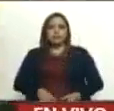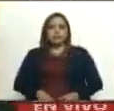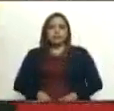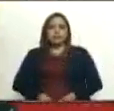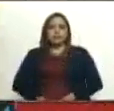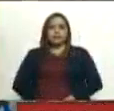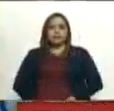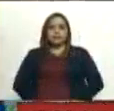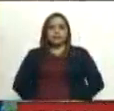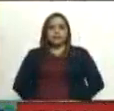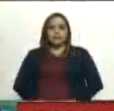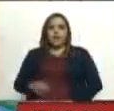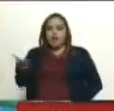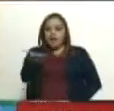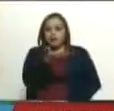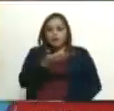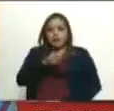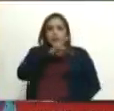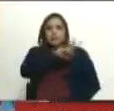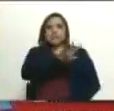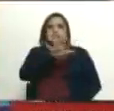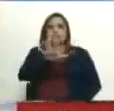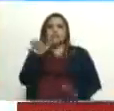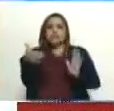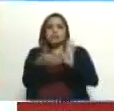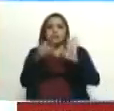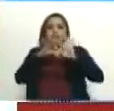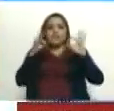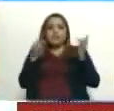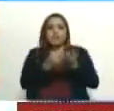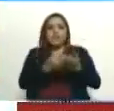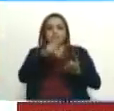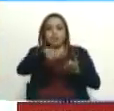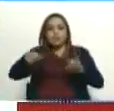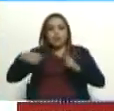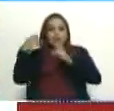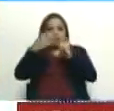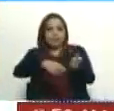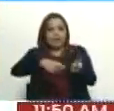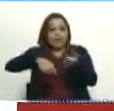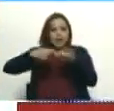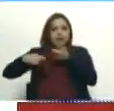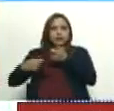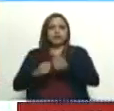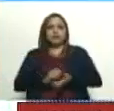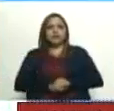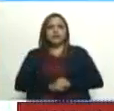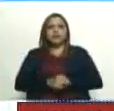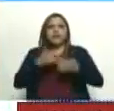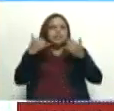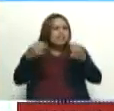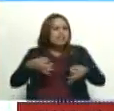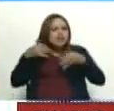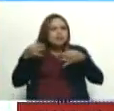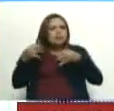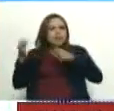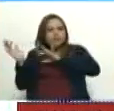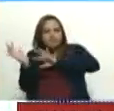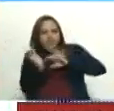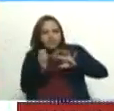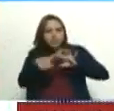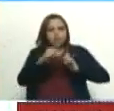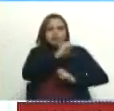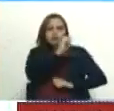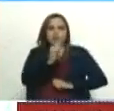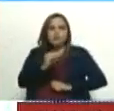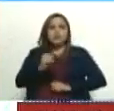a esas 25.000 familias. Por eso es que cada vez que venimos al Zulia,